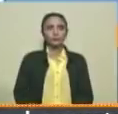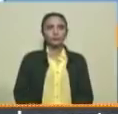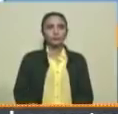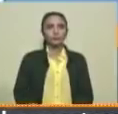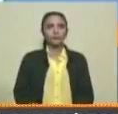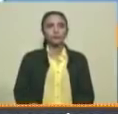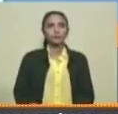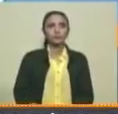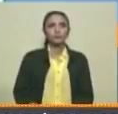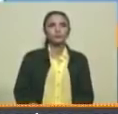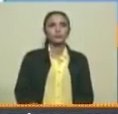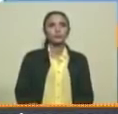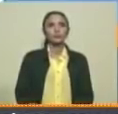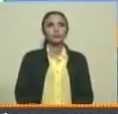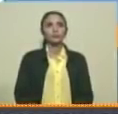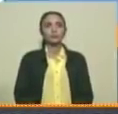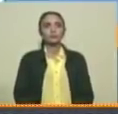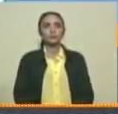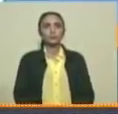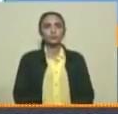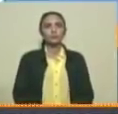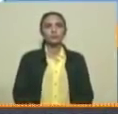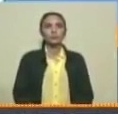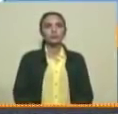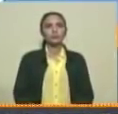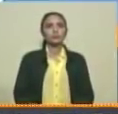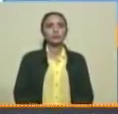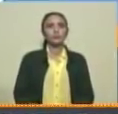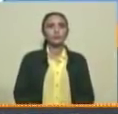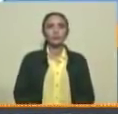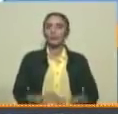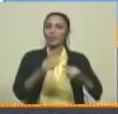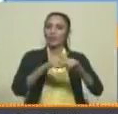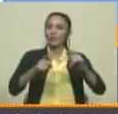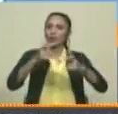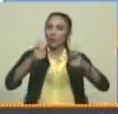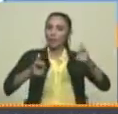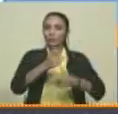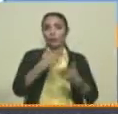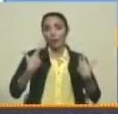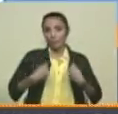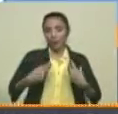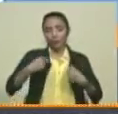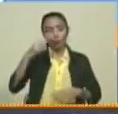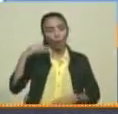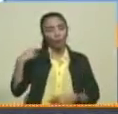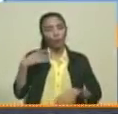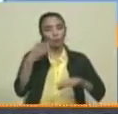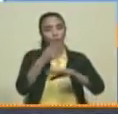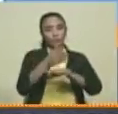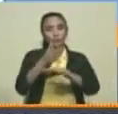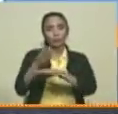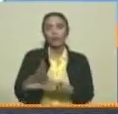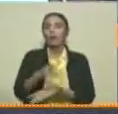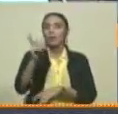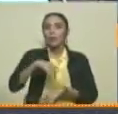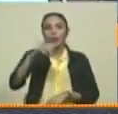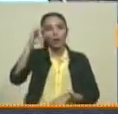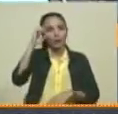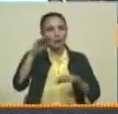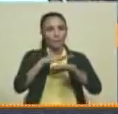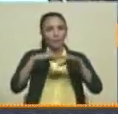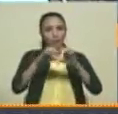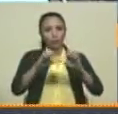Reverol, donde participe el ministro Aristóbulo y el ministro de Educación Elías